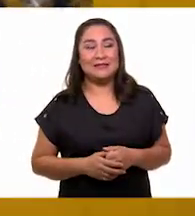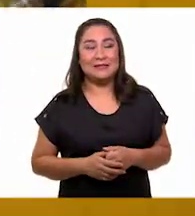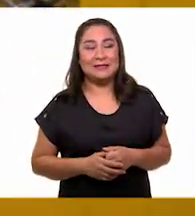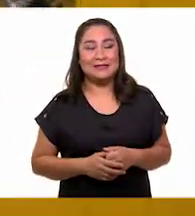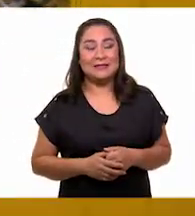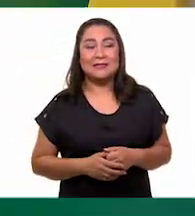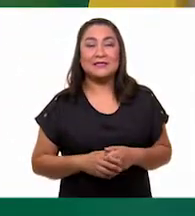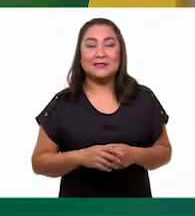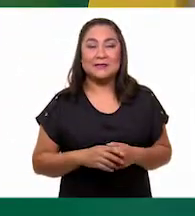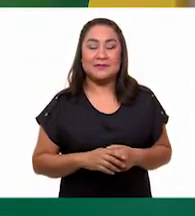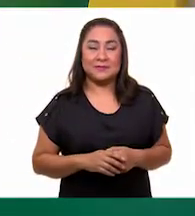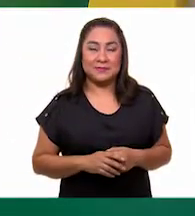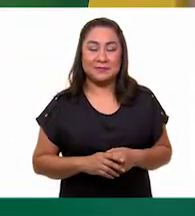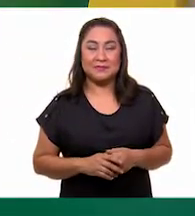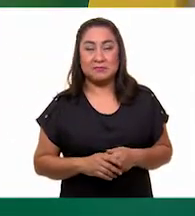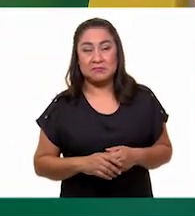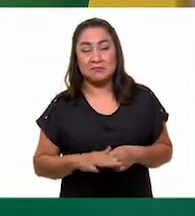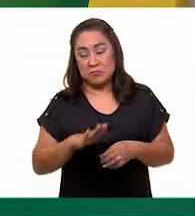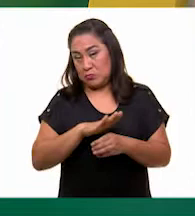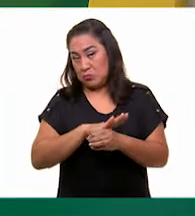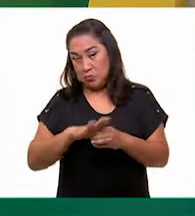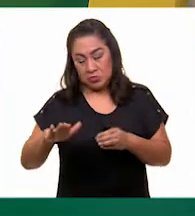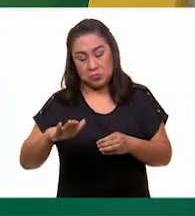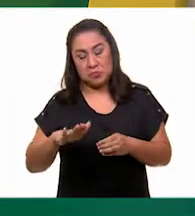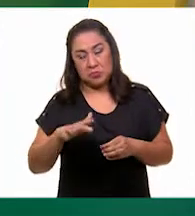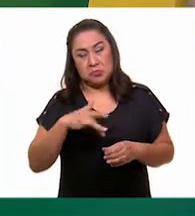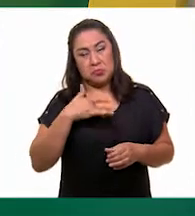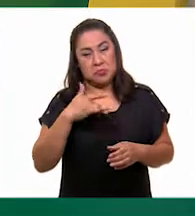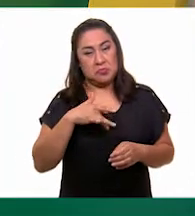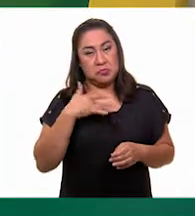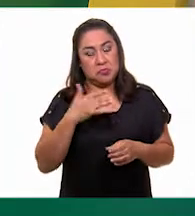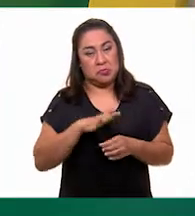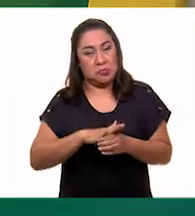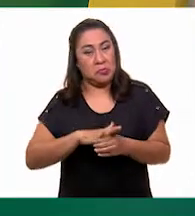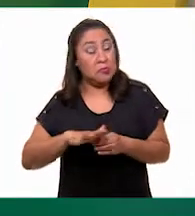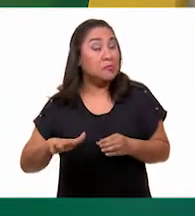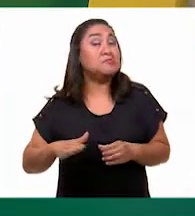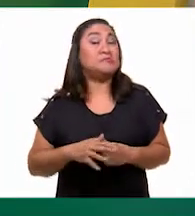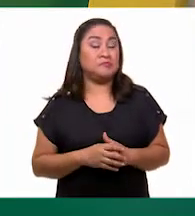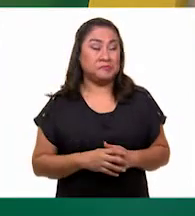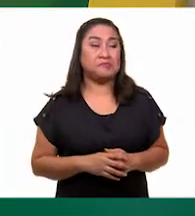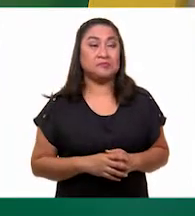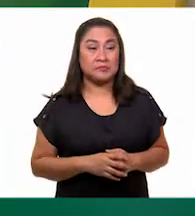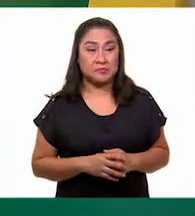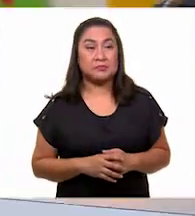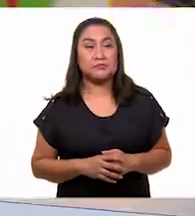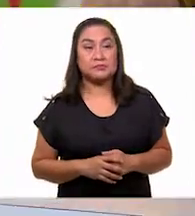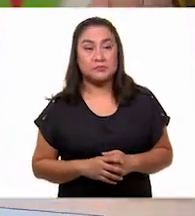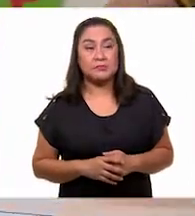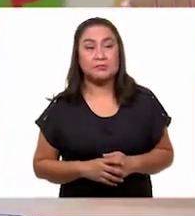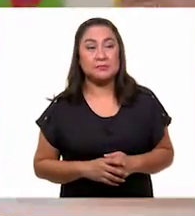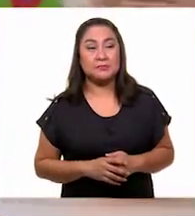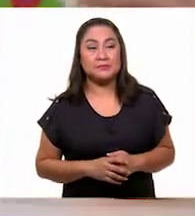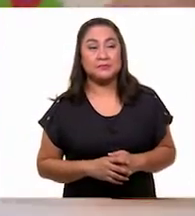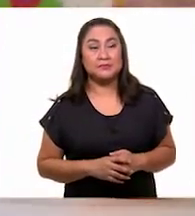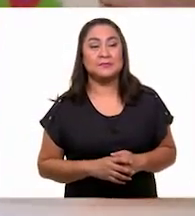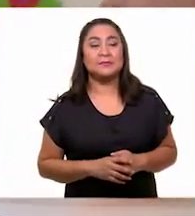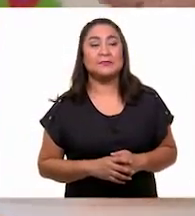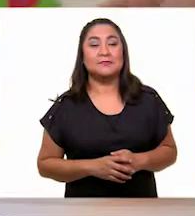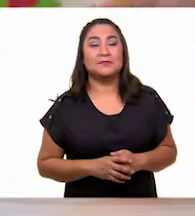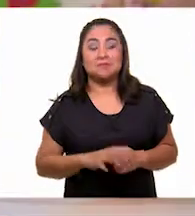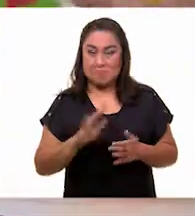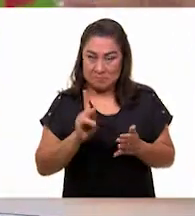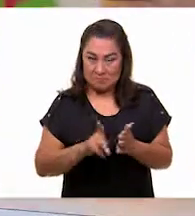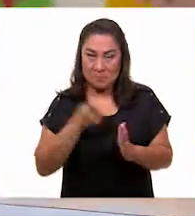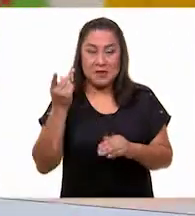pieza, pero pues están llenos, yo diría, prácticamente ya todos los espacios. A ver, le vamos a poner un poquito